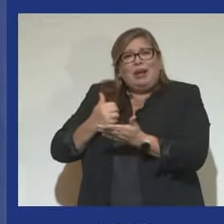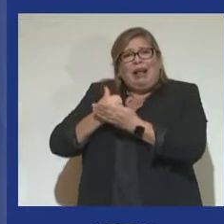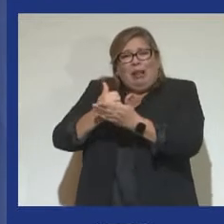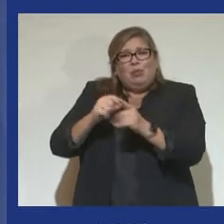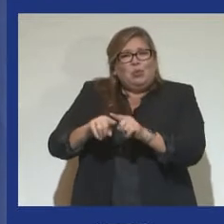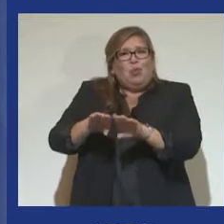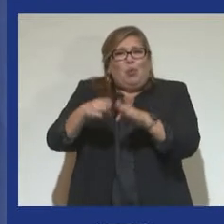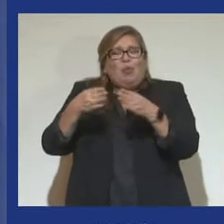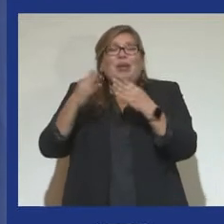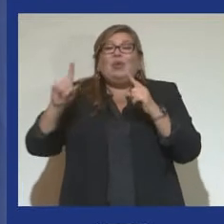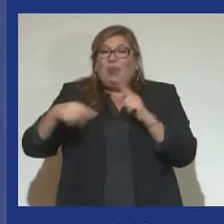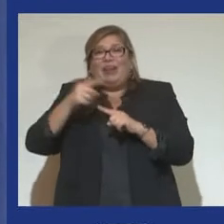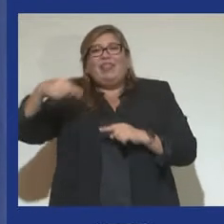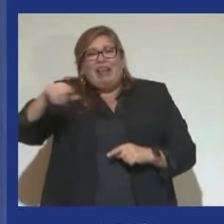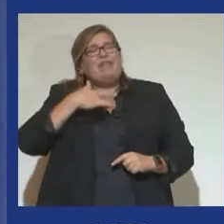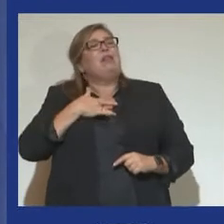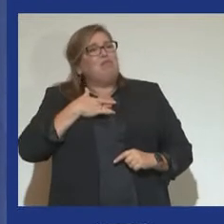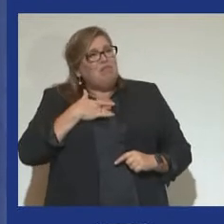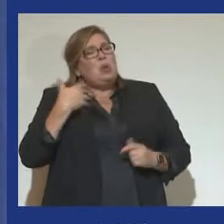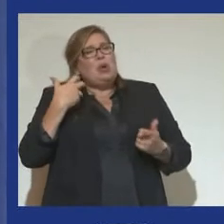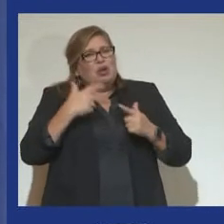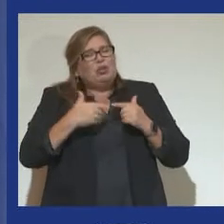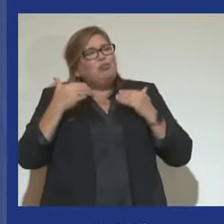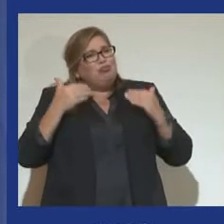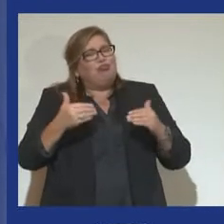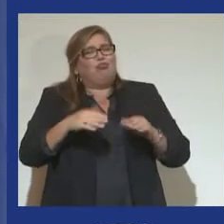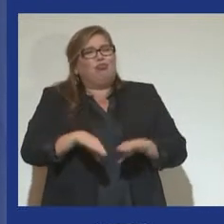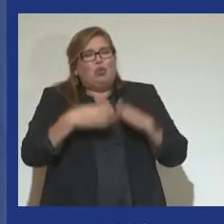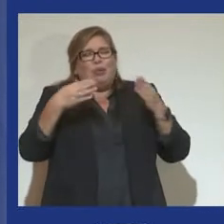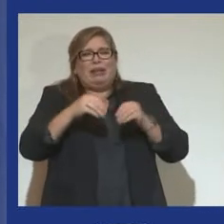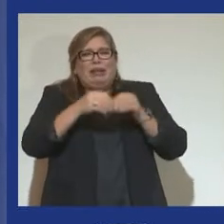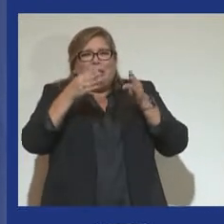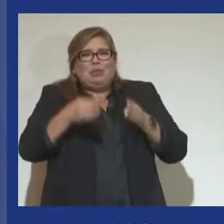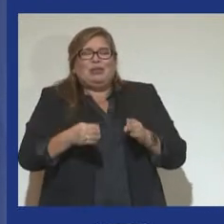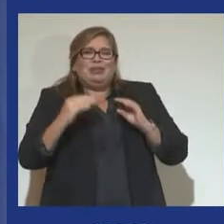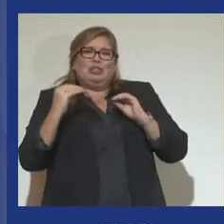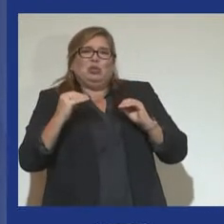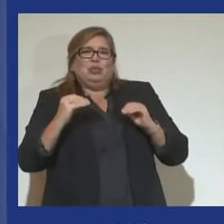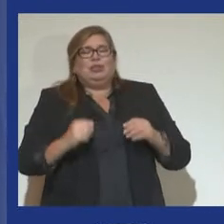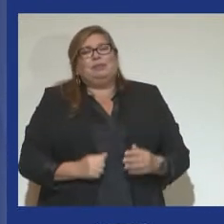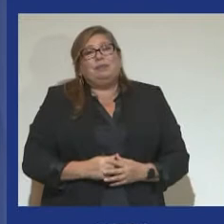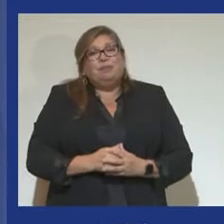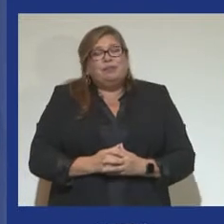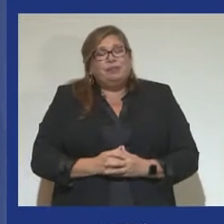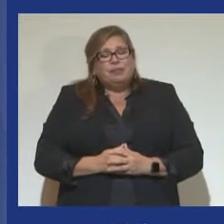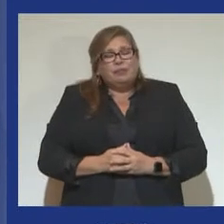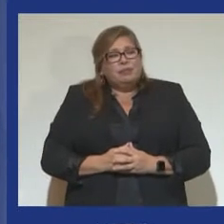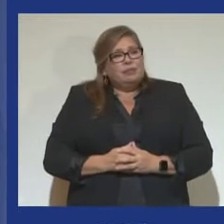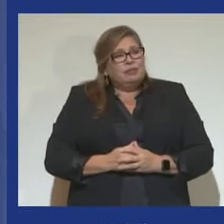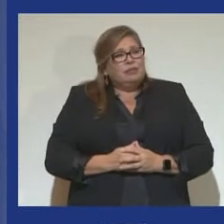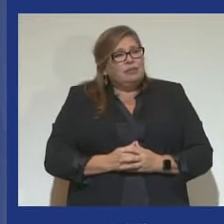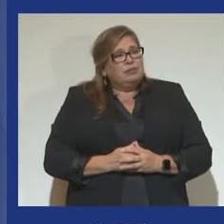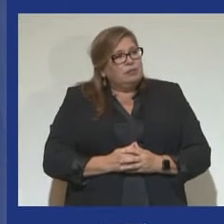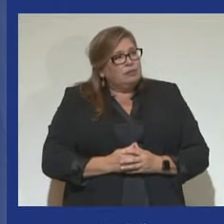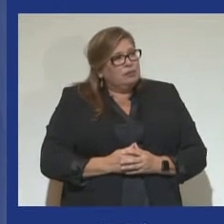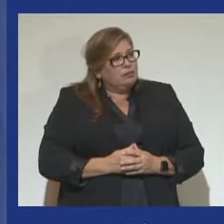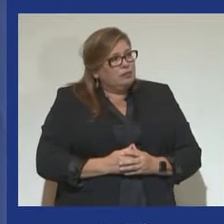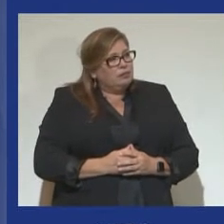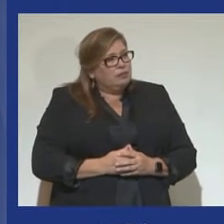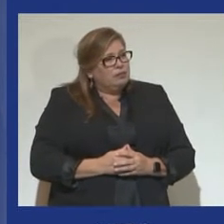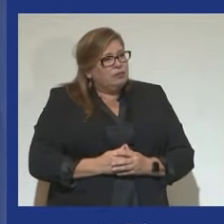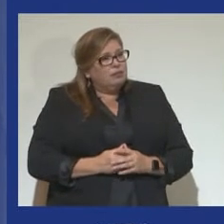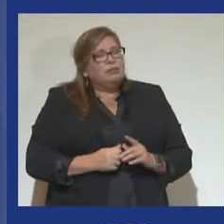se entreguen de la manera apropiada donde la gente está comprometida con el resultado